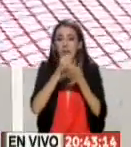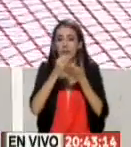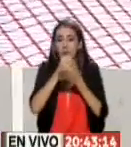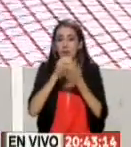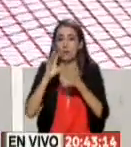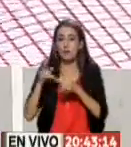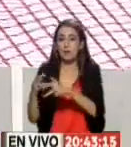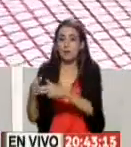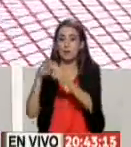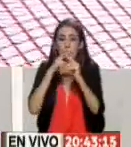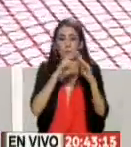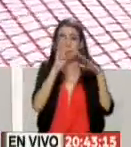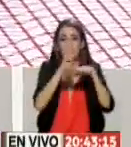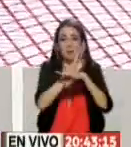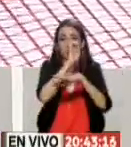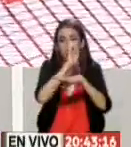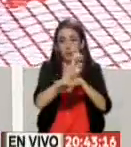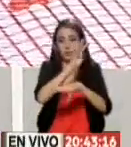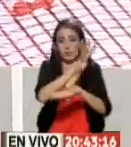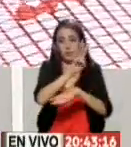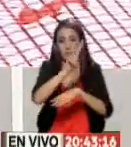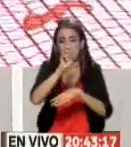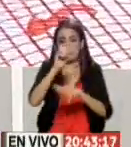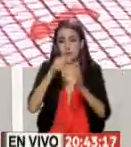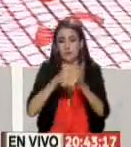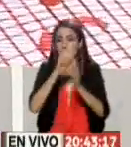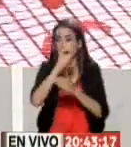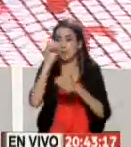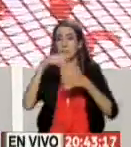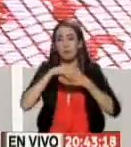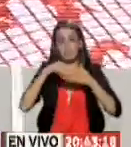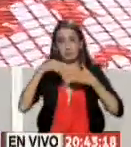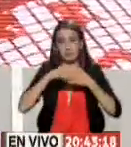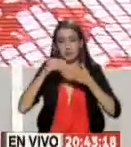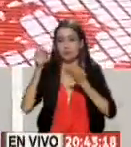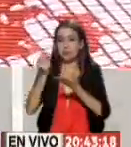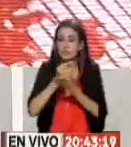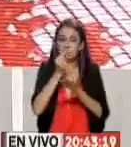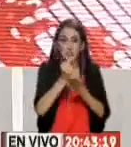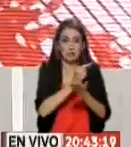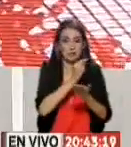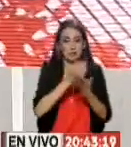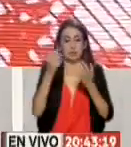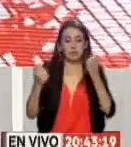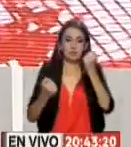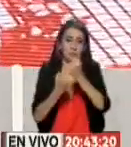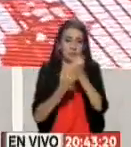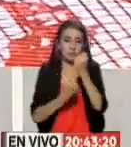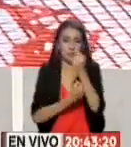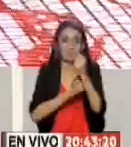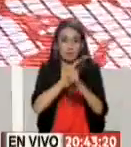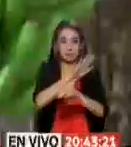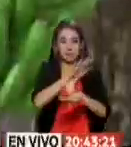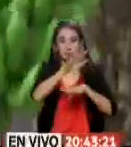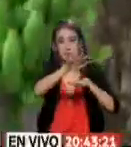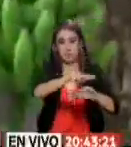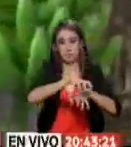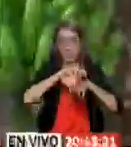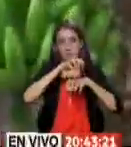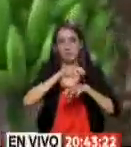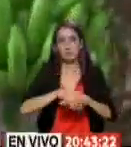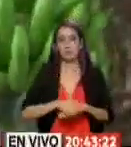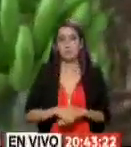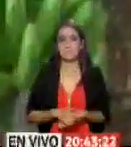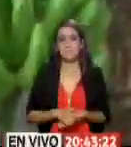parte de Ban Ecuador por $420,000. Los créditos servirán para fortalecer las actividades agrícolas.